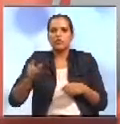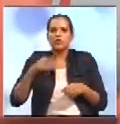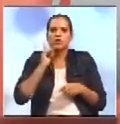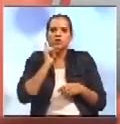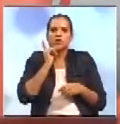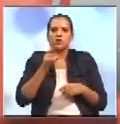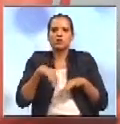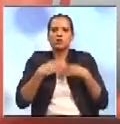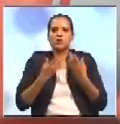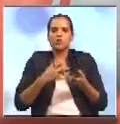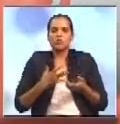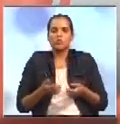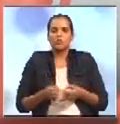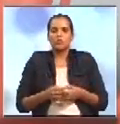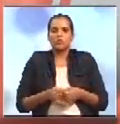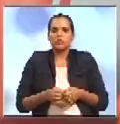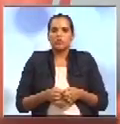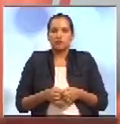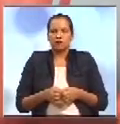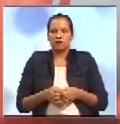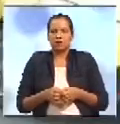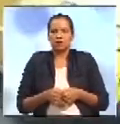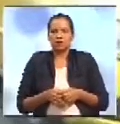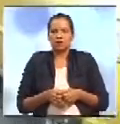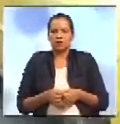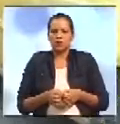detalles de este hecho.